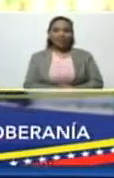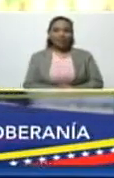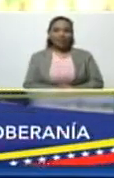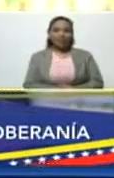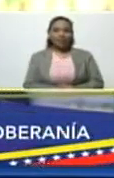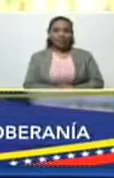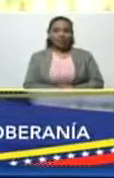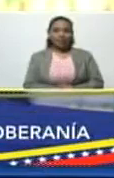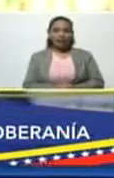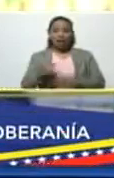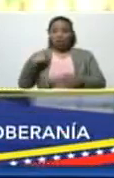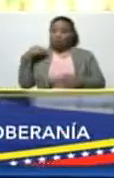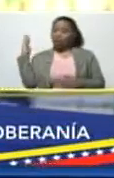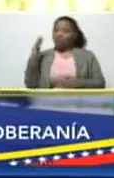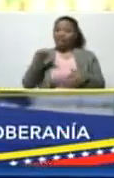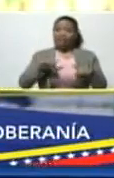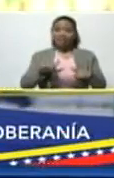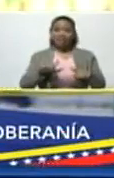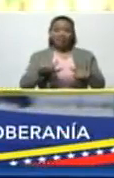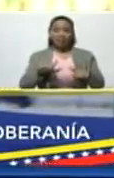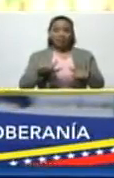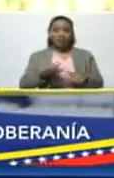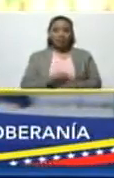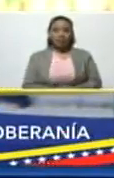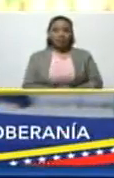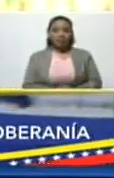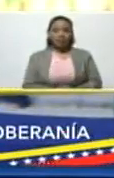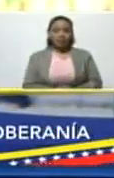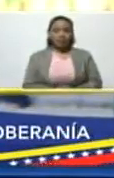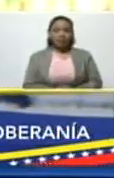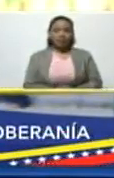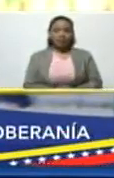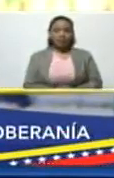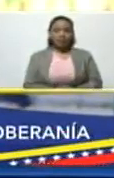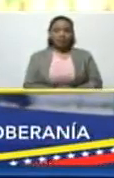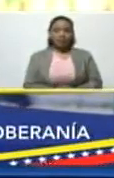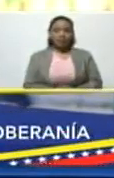Aquí vine. Tú